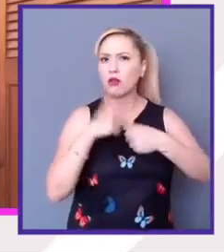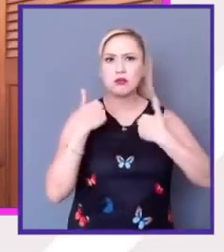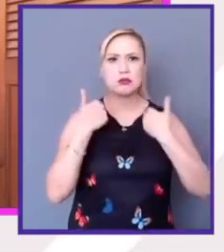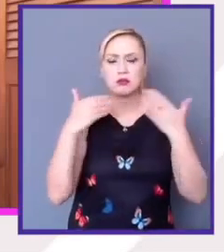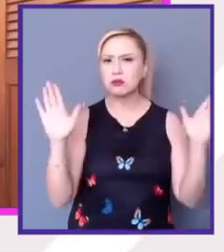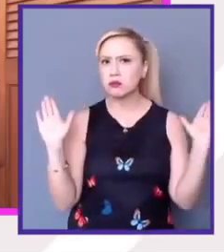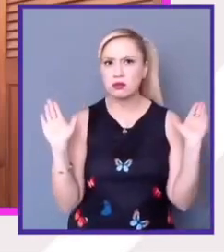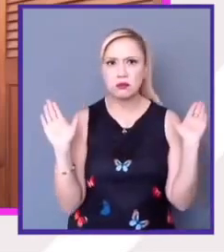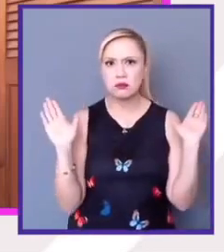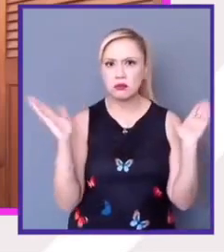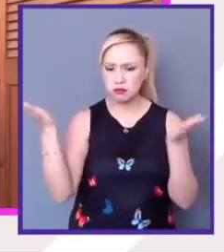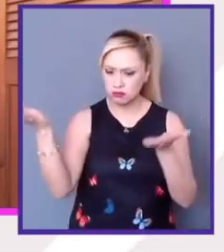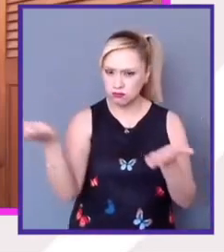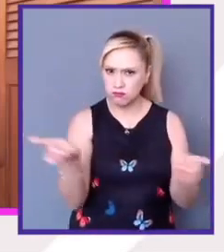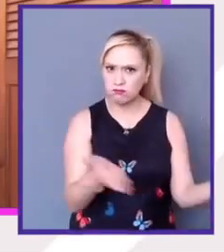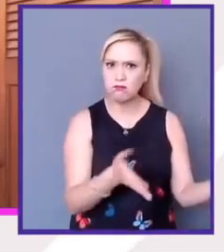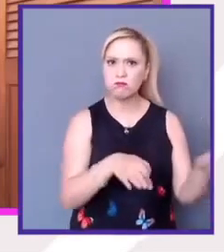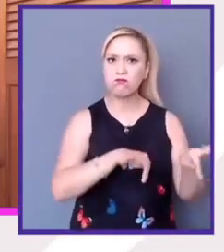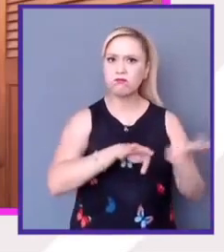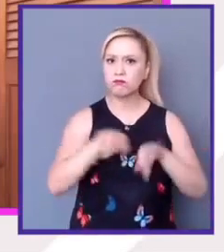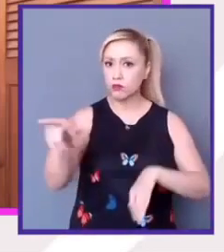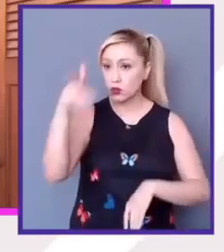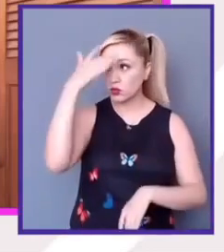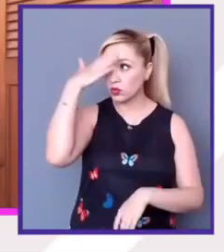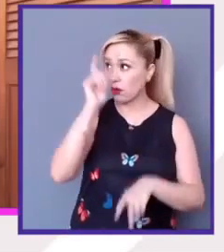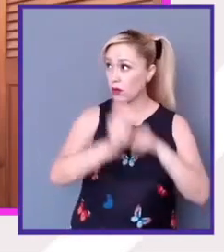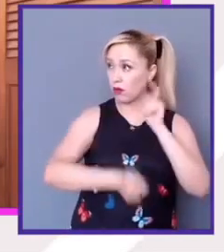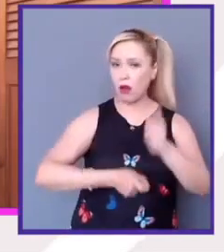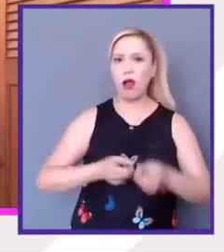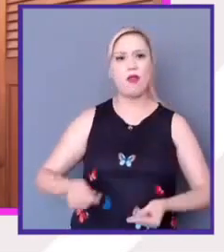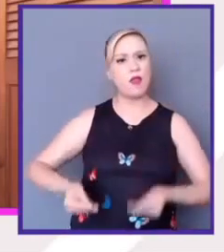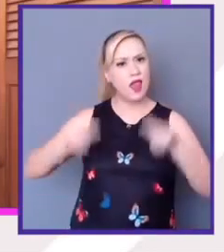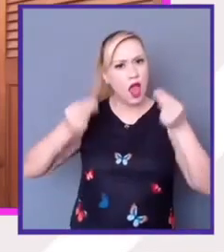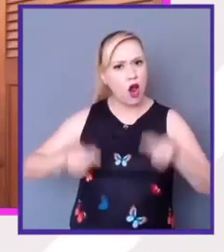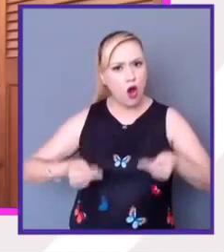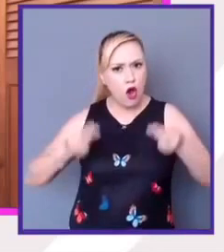las personas en el entorno empresarial o en el entorno de negocios.